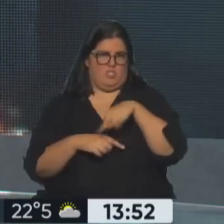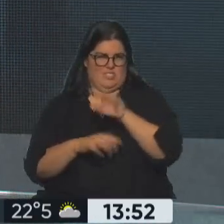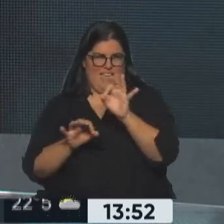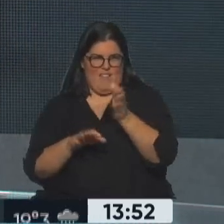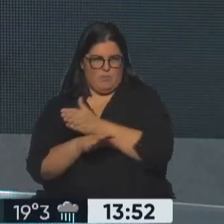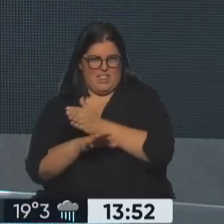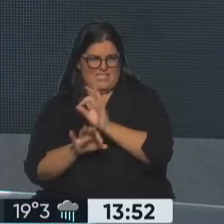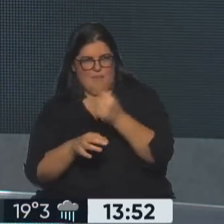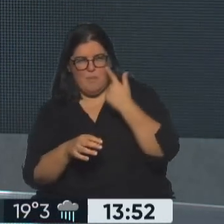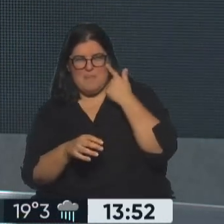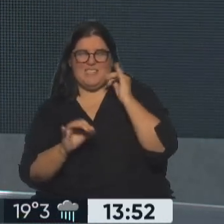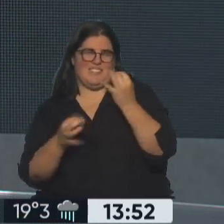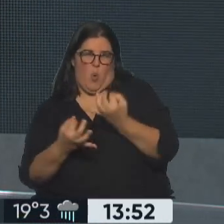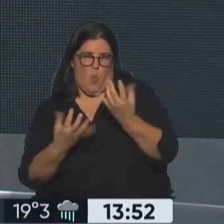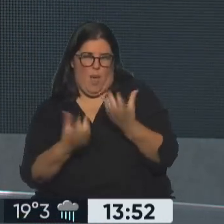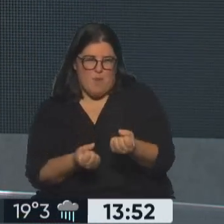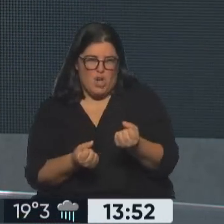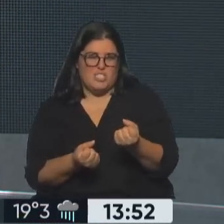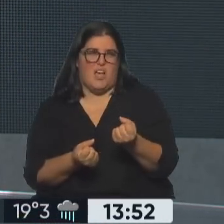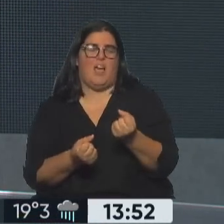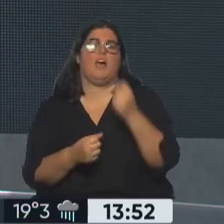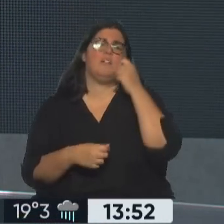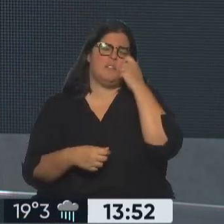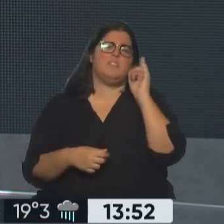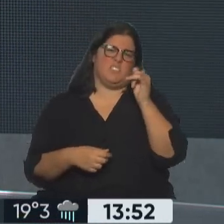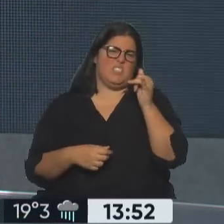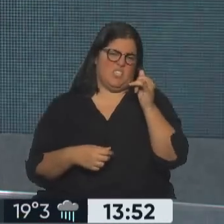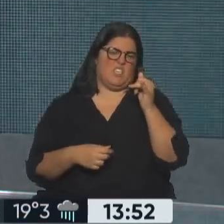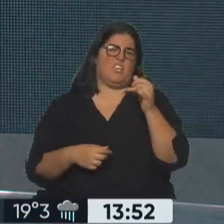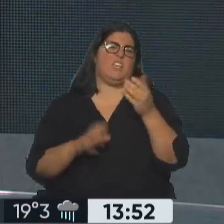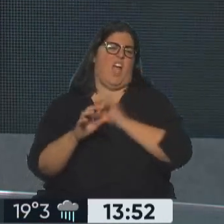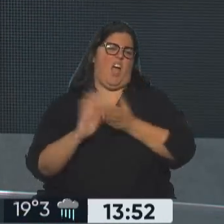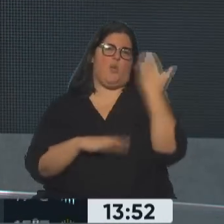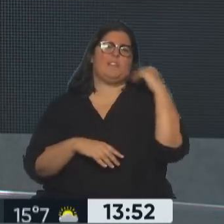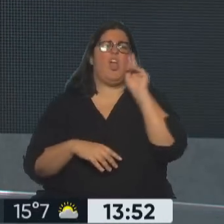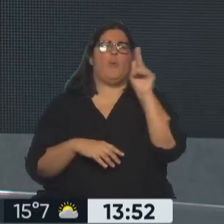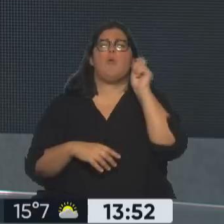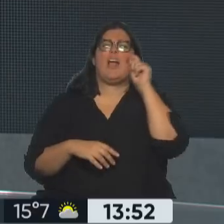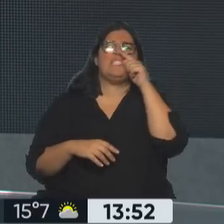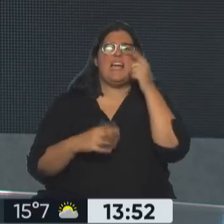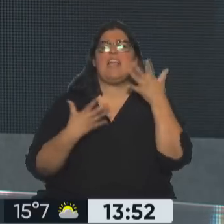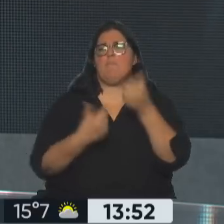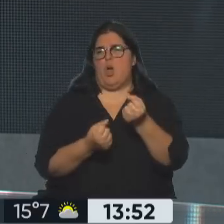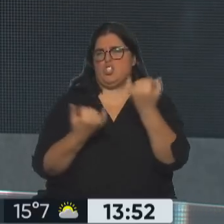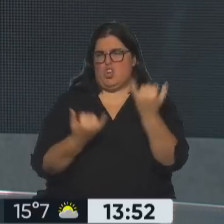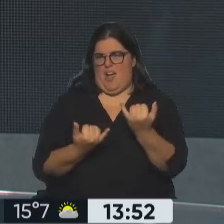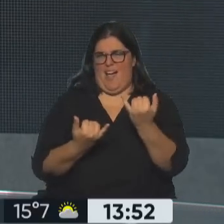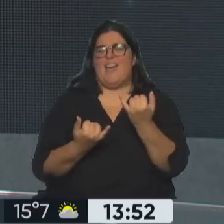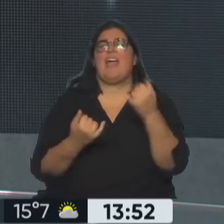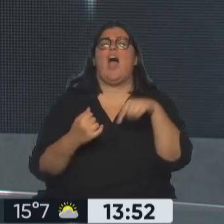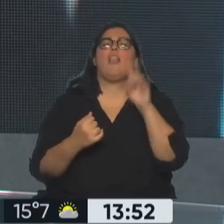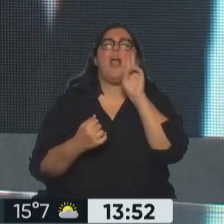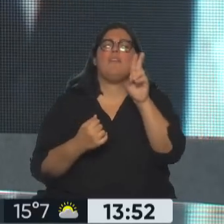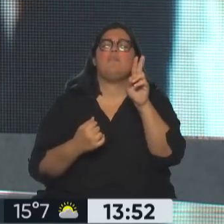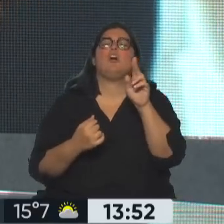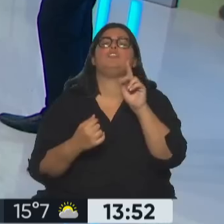yo creo que sí, en relación a la guerra en Ucrania, sí, porque ya lo vimos el año pasado con el G7. Quizás la sorpresa fue la visita personal, directa de